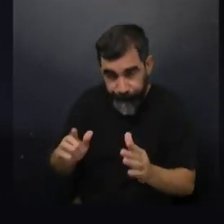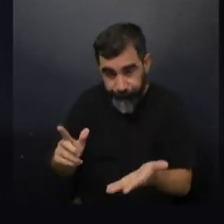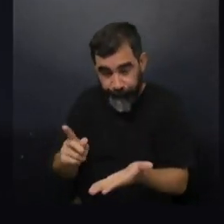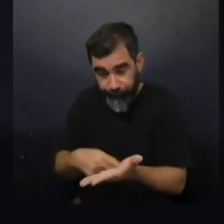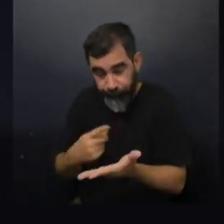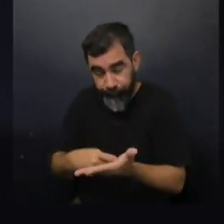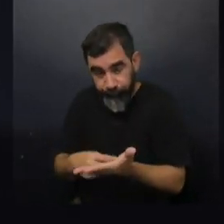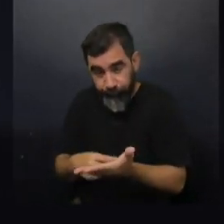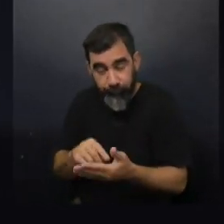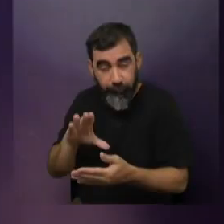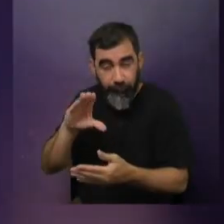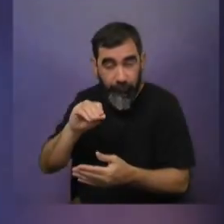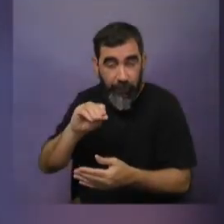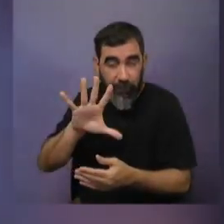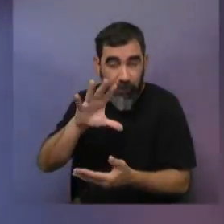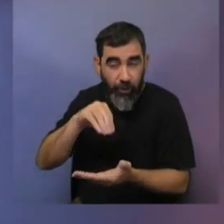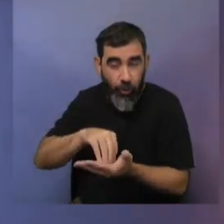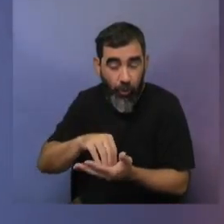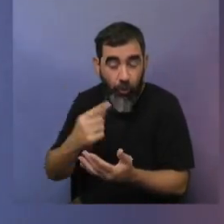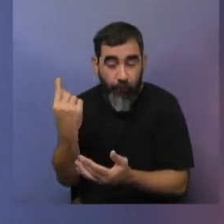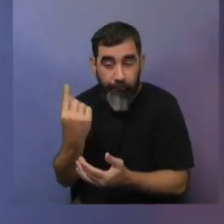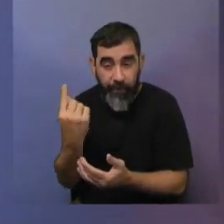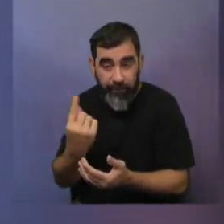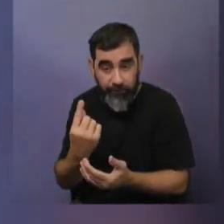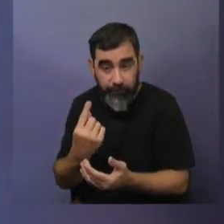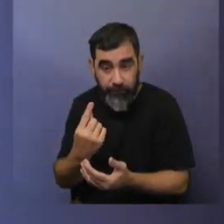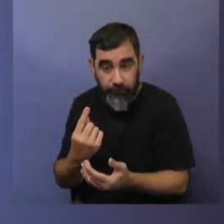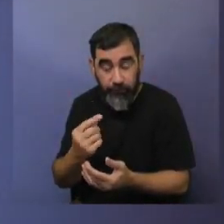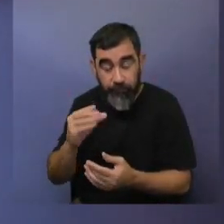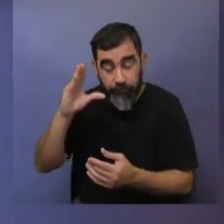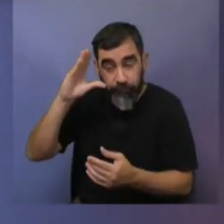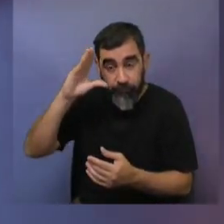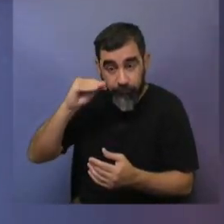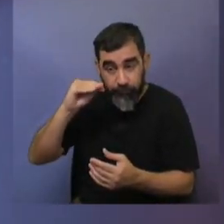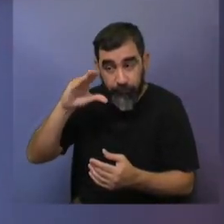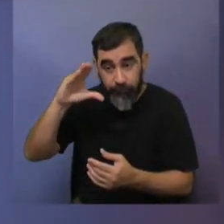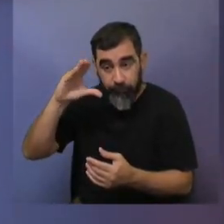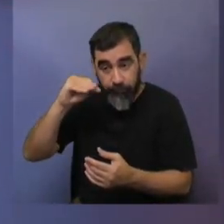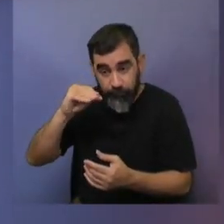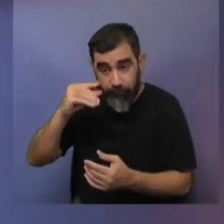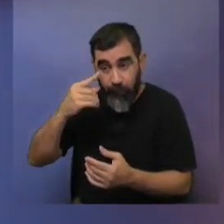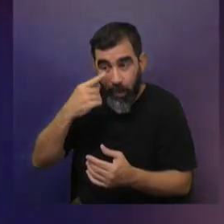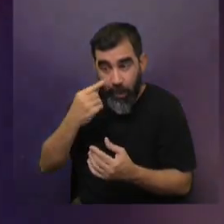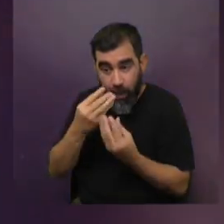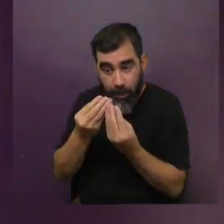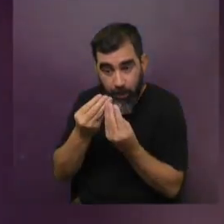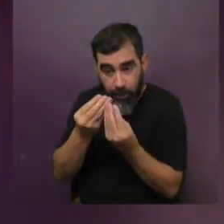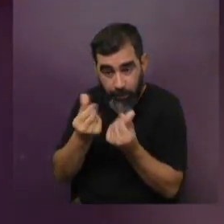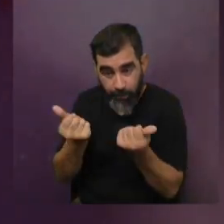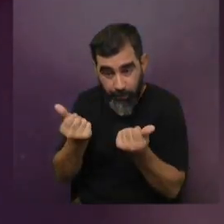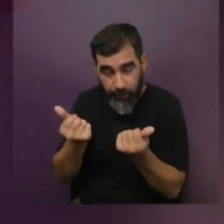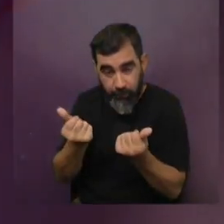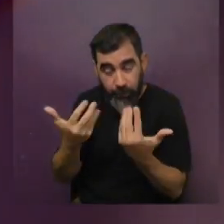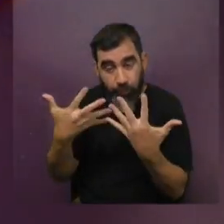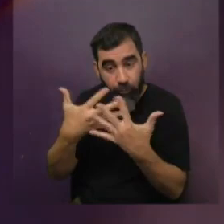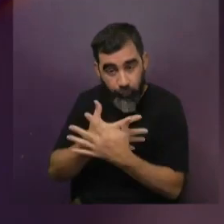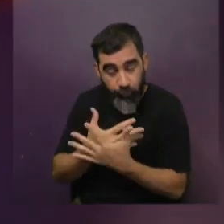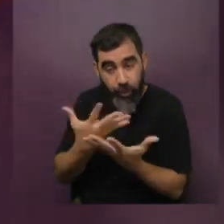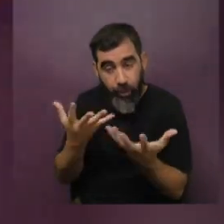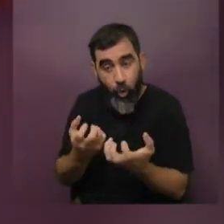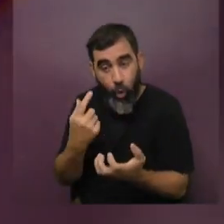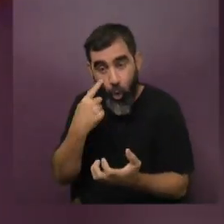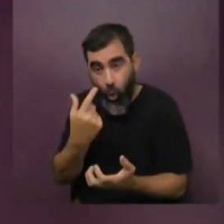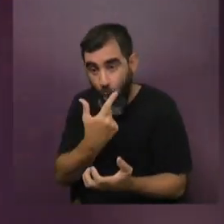a parpadear 5 veces en un minuto. Y entre parpadeo y parpadeo, mi lágrima se va a evaporar. Entonces voy a sufrir de ojo seco.